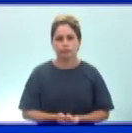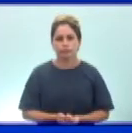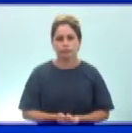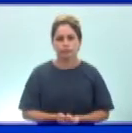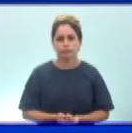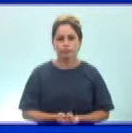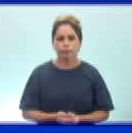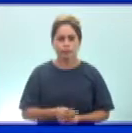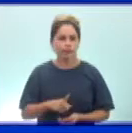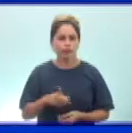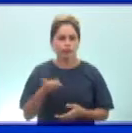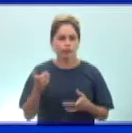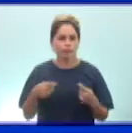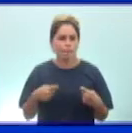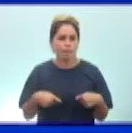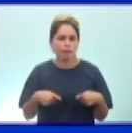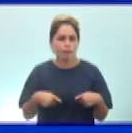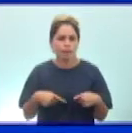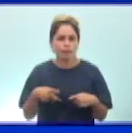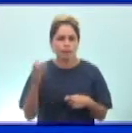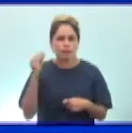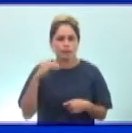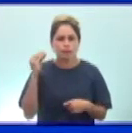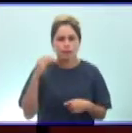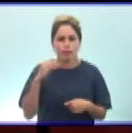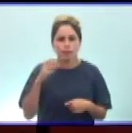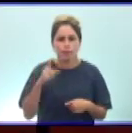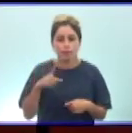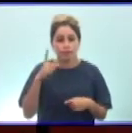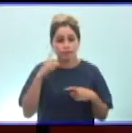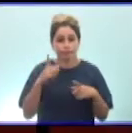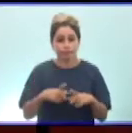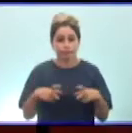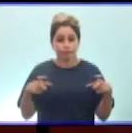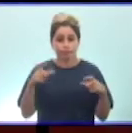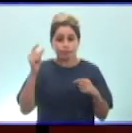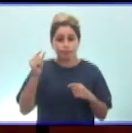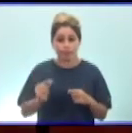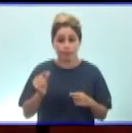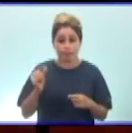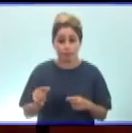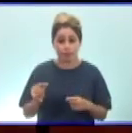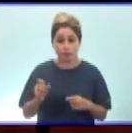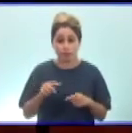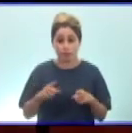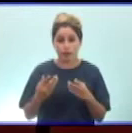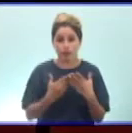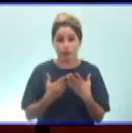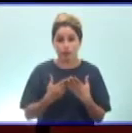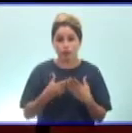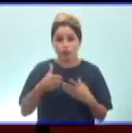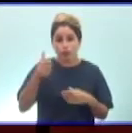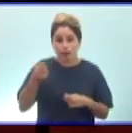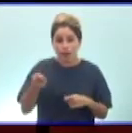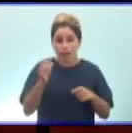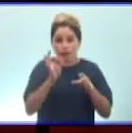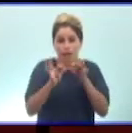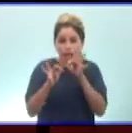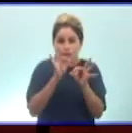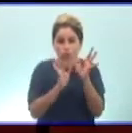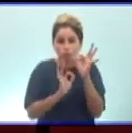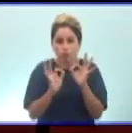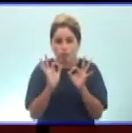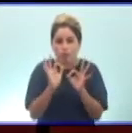tener en cuenta el aporte de los diferentes científicos que le han dado a este estudio del átomo, como por ejemplo, no podemos obviar